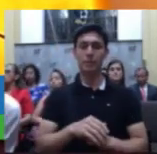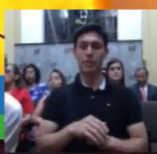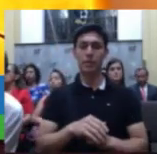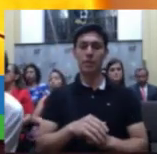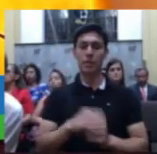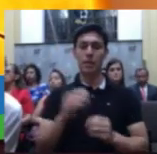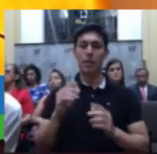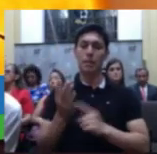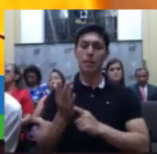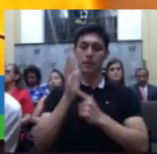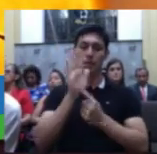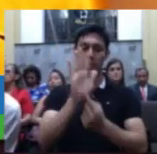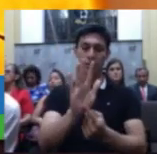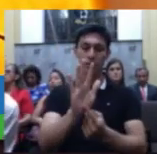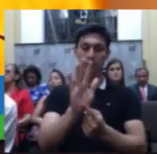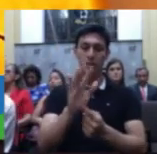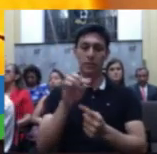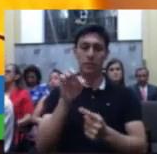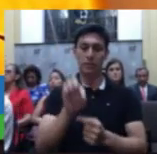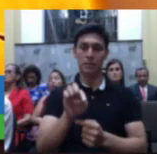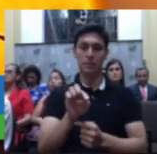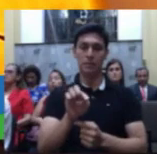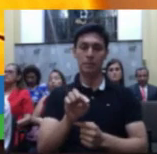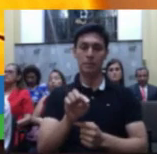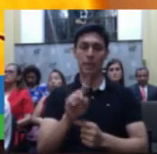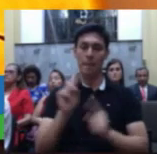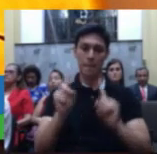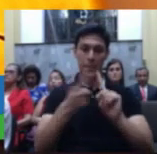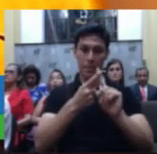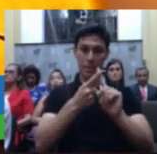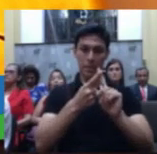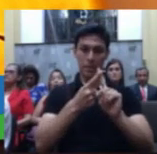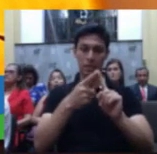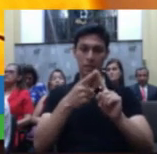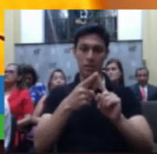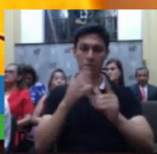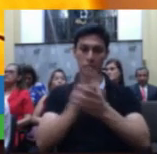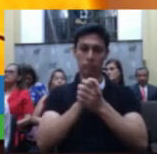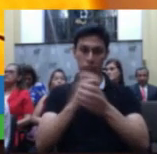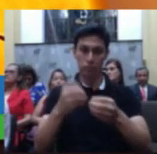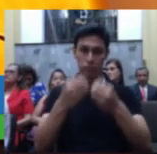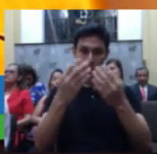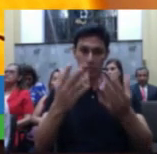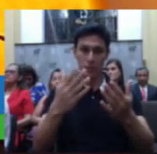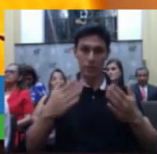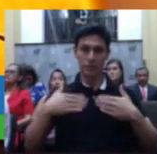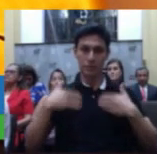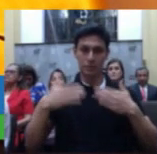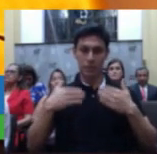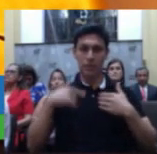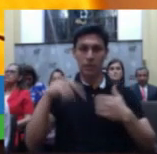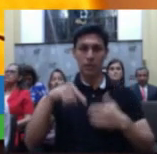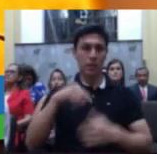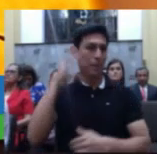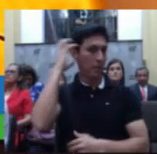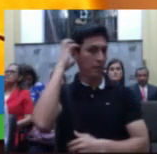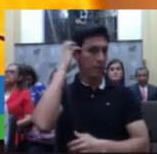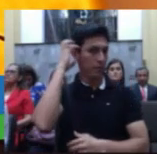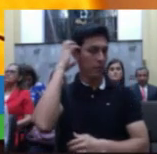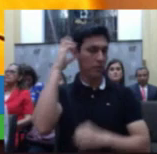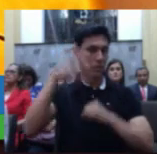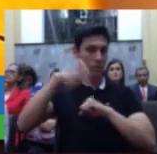suscribe presenta a consideración la siguiente moción. Primero, saludar y felicitar al Distrito de Miraflores, provincia y departamento de